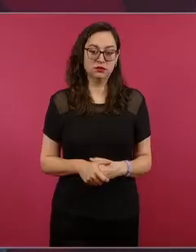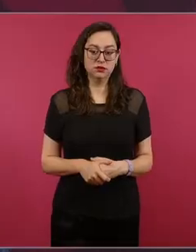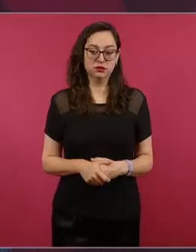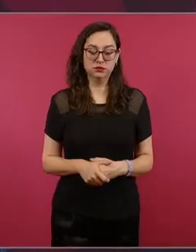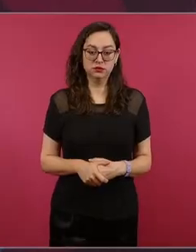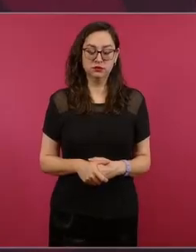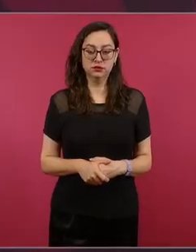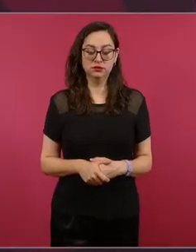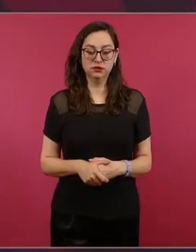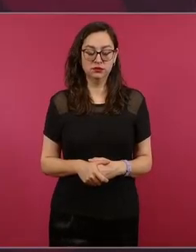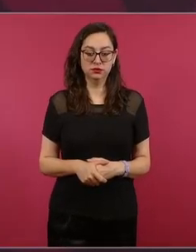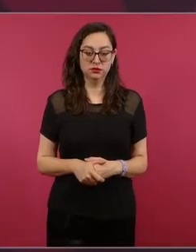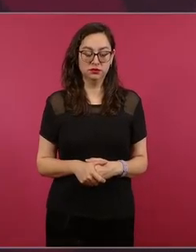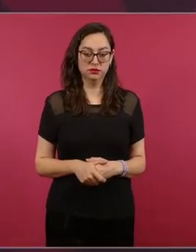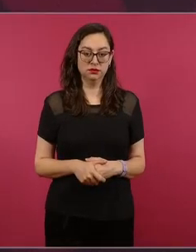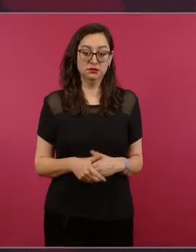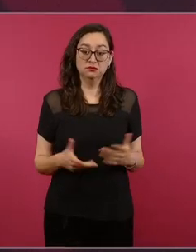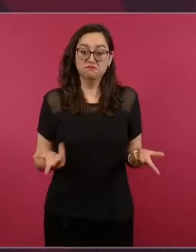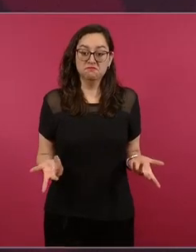que no han podido ni podrán.